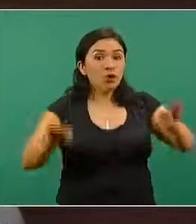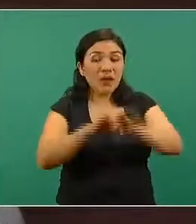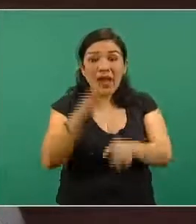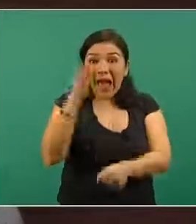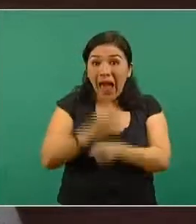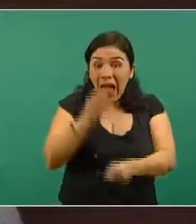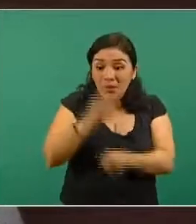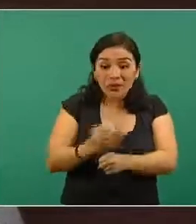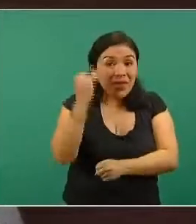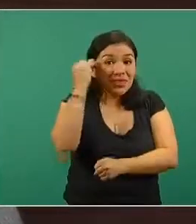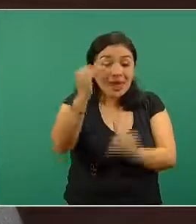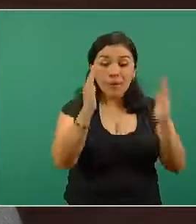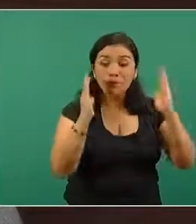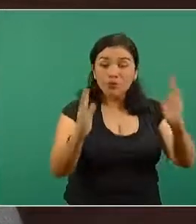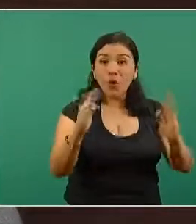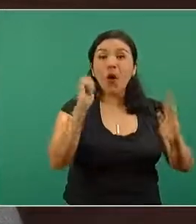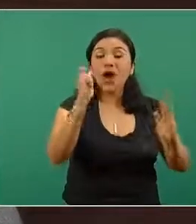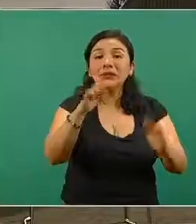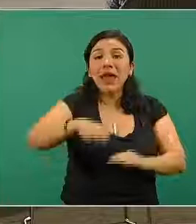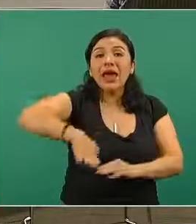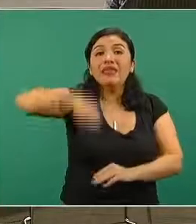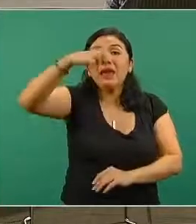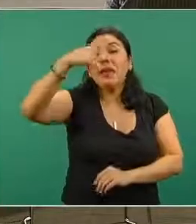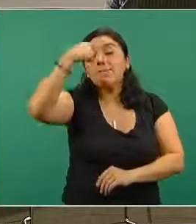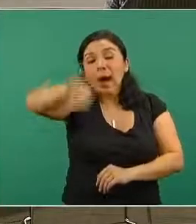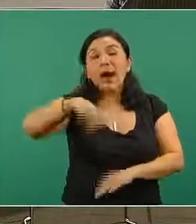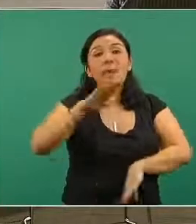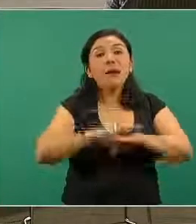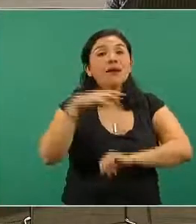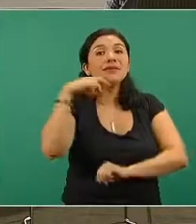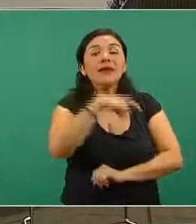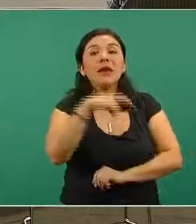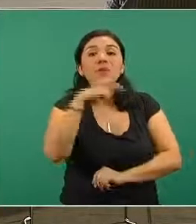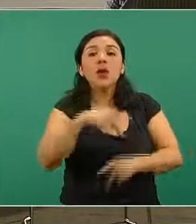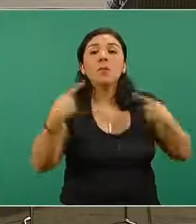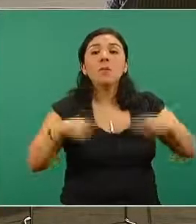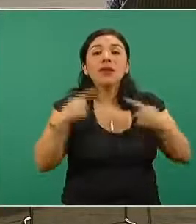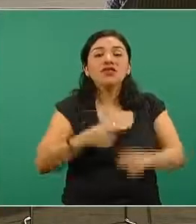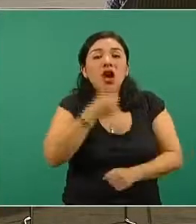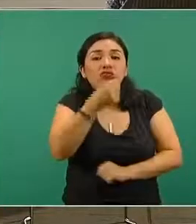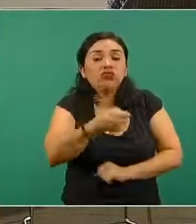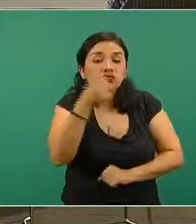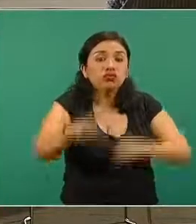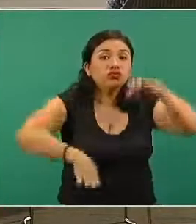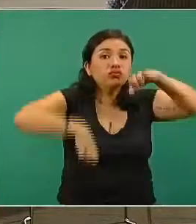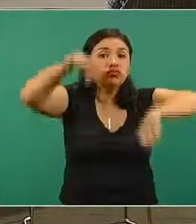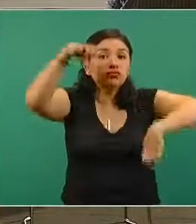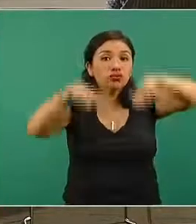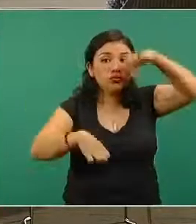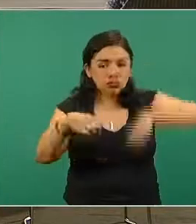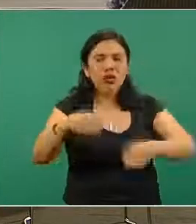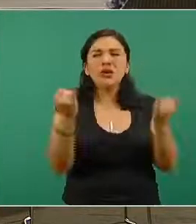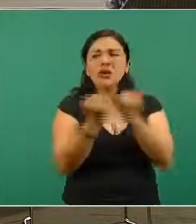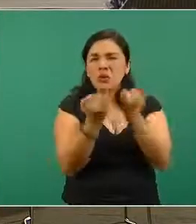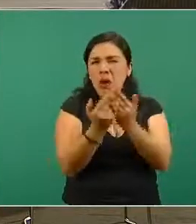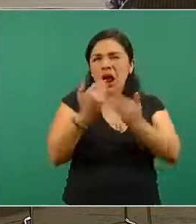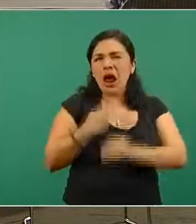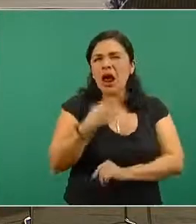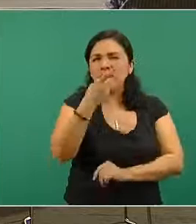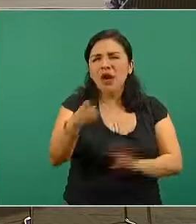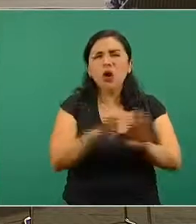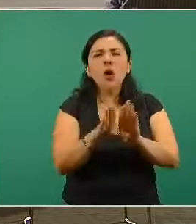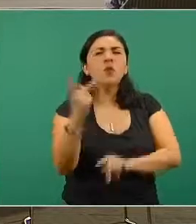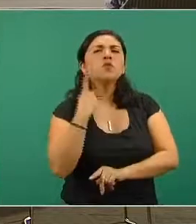ahora en el que estamos enfocados es la progresión rápida del grupo de adultos mayores que, como también se ha comentado tanto en la